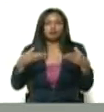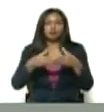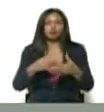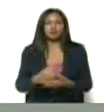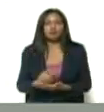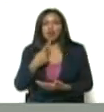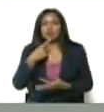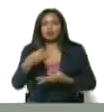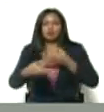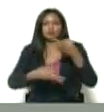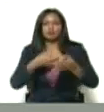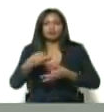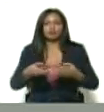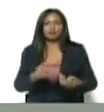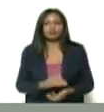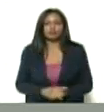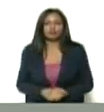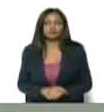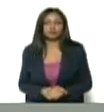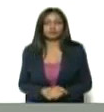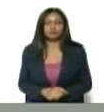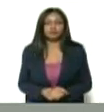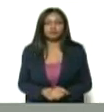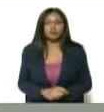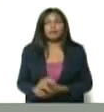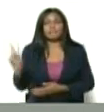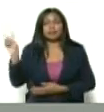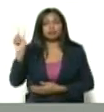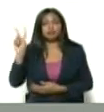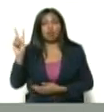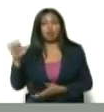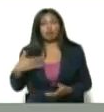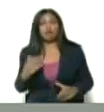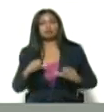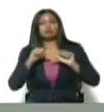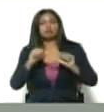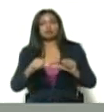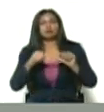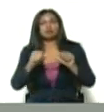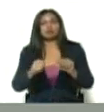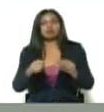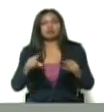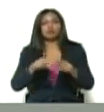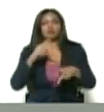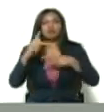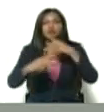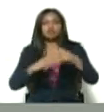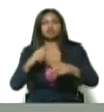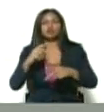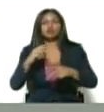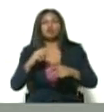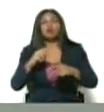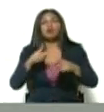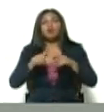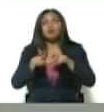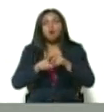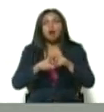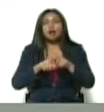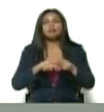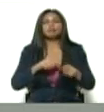digo, ¿no? Venezuela puede continuar con sus procesos productivos